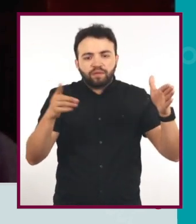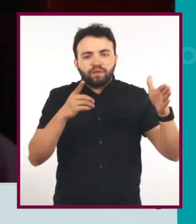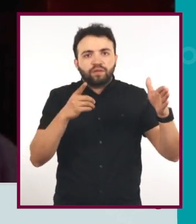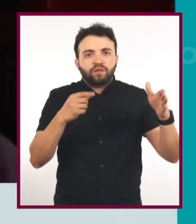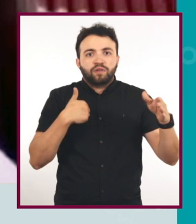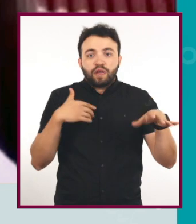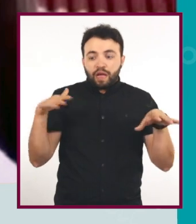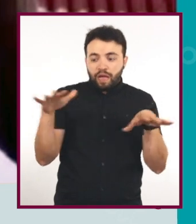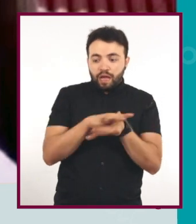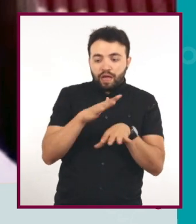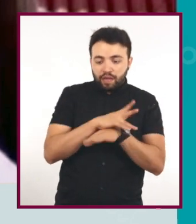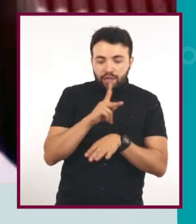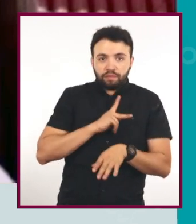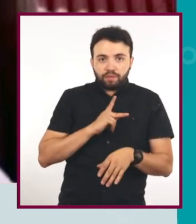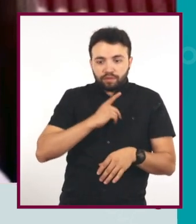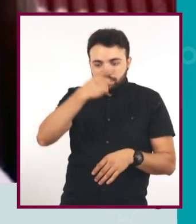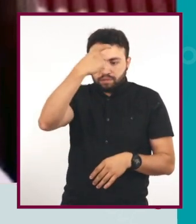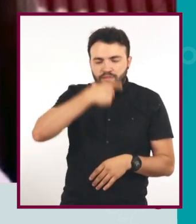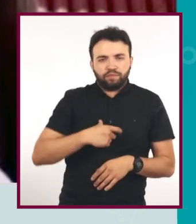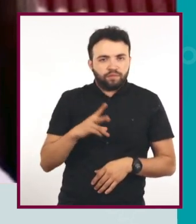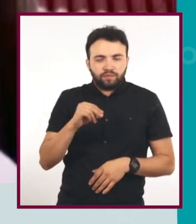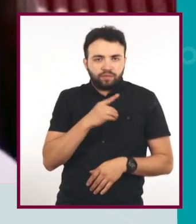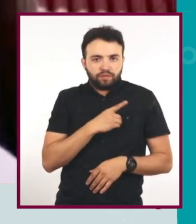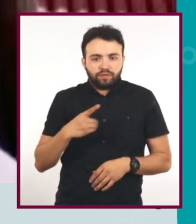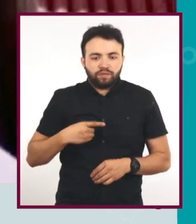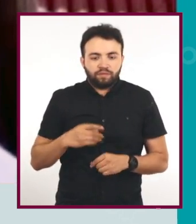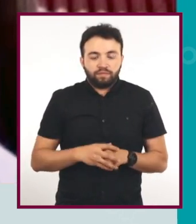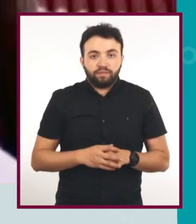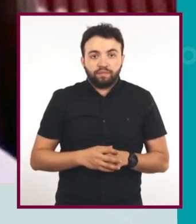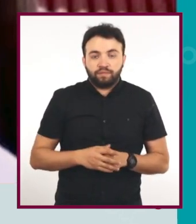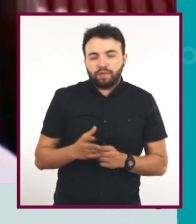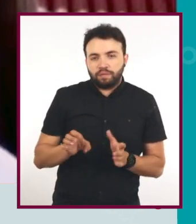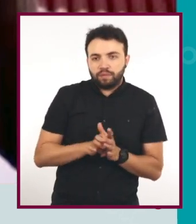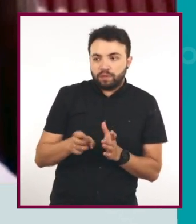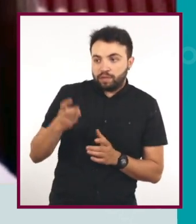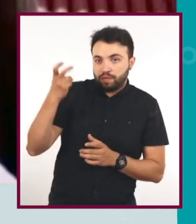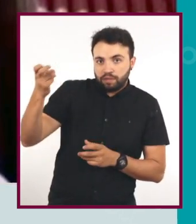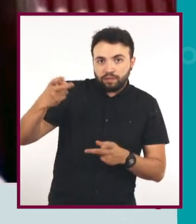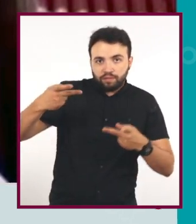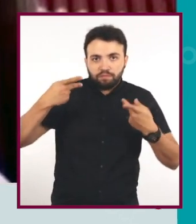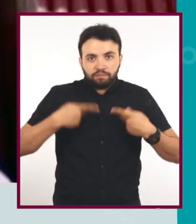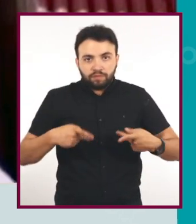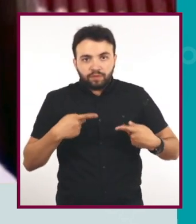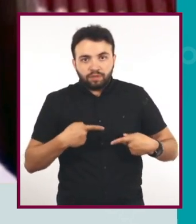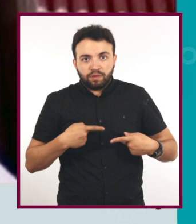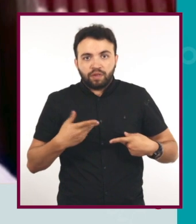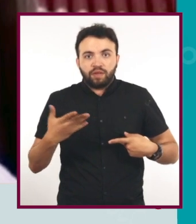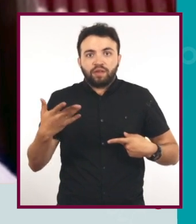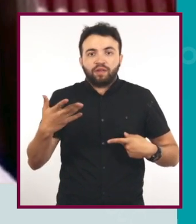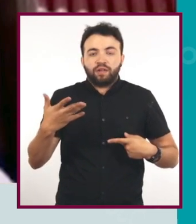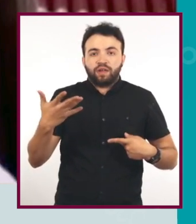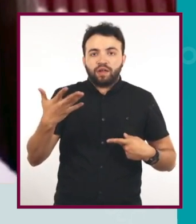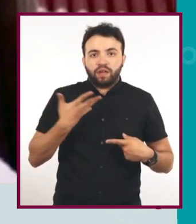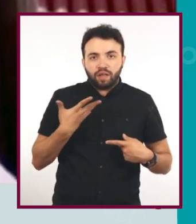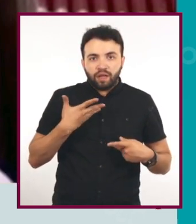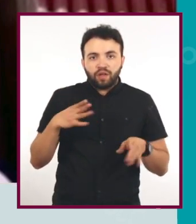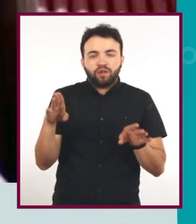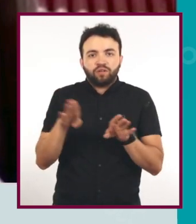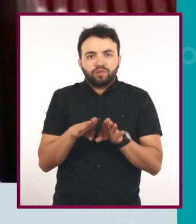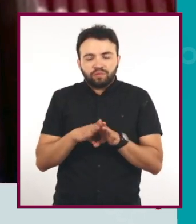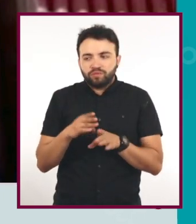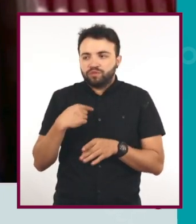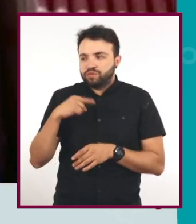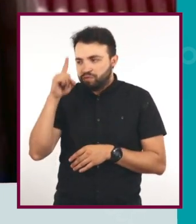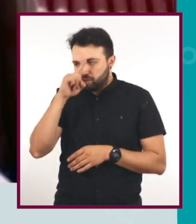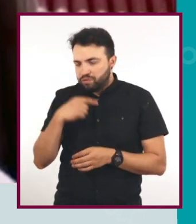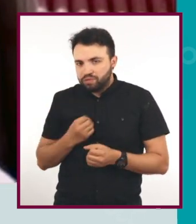por nada. Si esta persona ya es consciente de que está siendo manipulada, la están extorsionando cualquier cosa